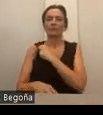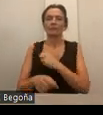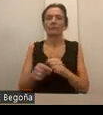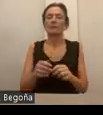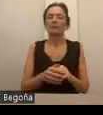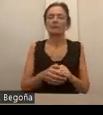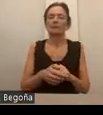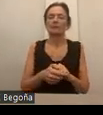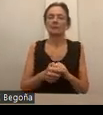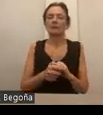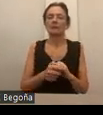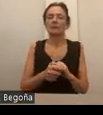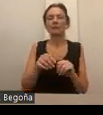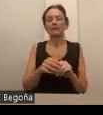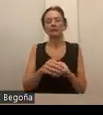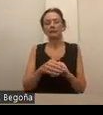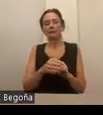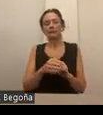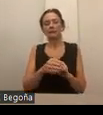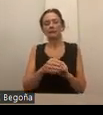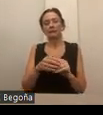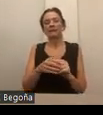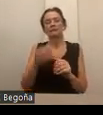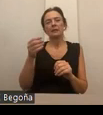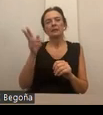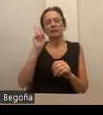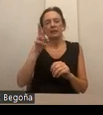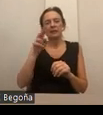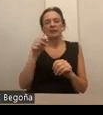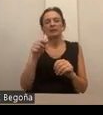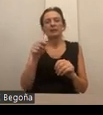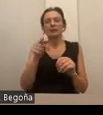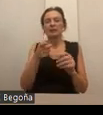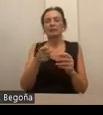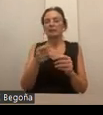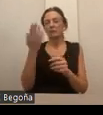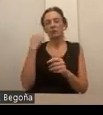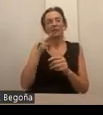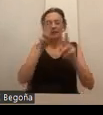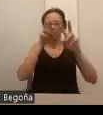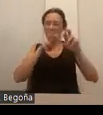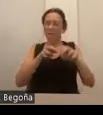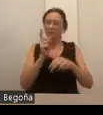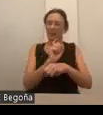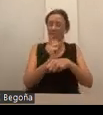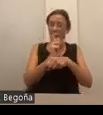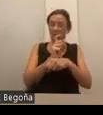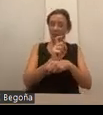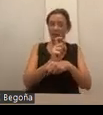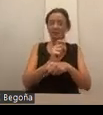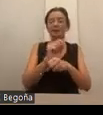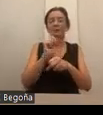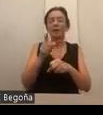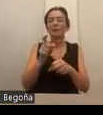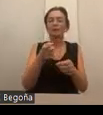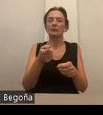beta-sitosterol, el captosterol y el estigmasterol, consiguen disminuir la glucemia en ratones diabéticos. Pero consiguen